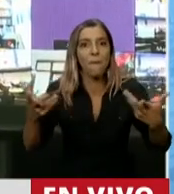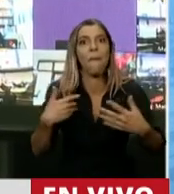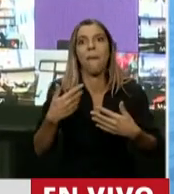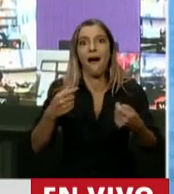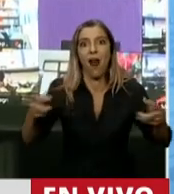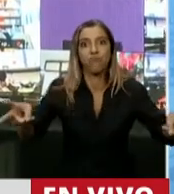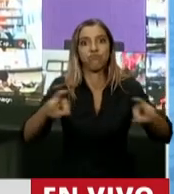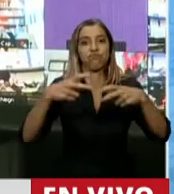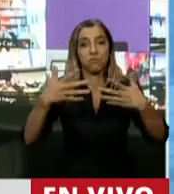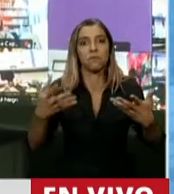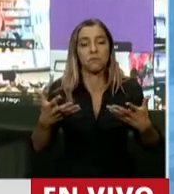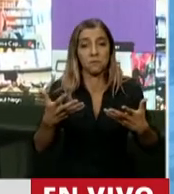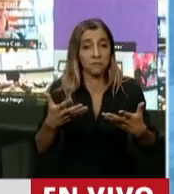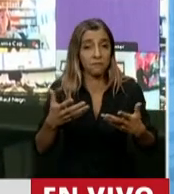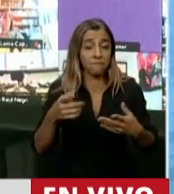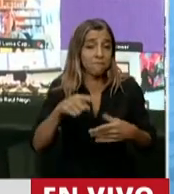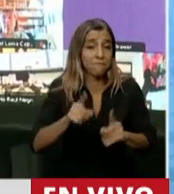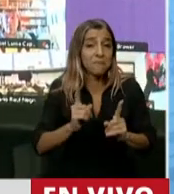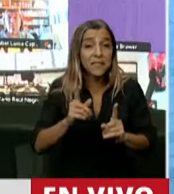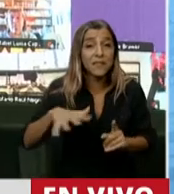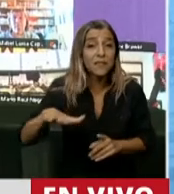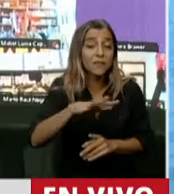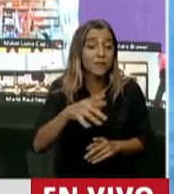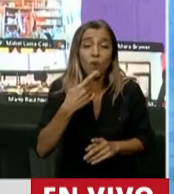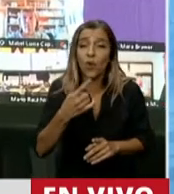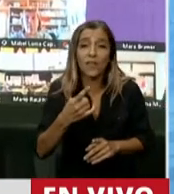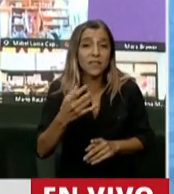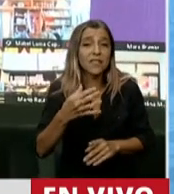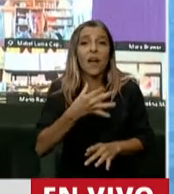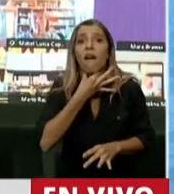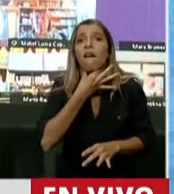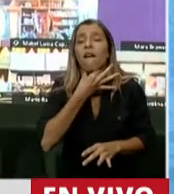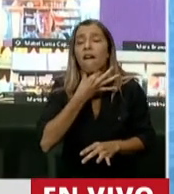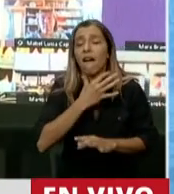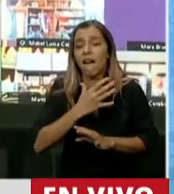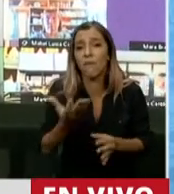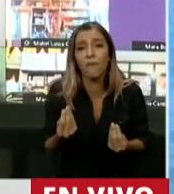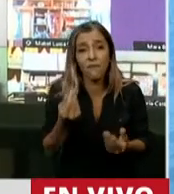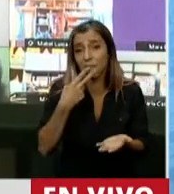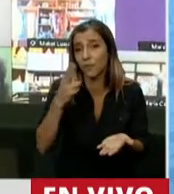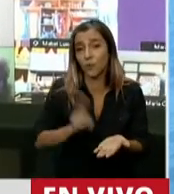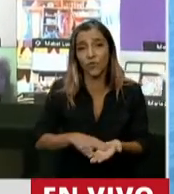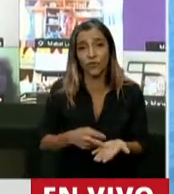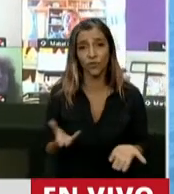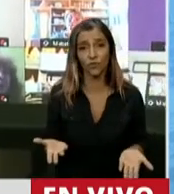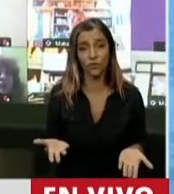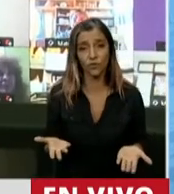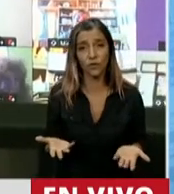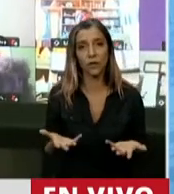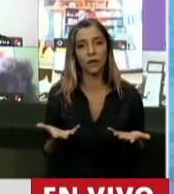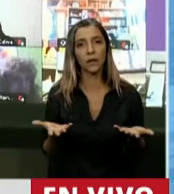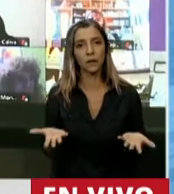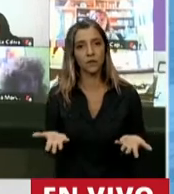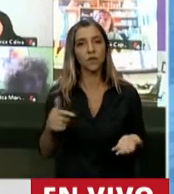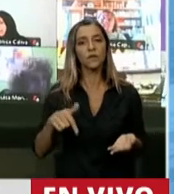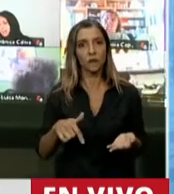de parte del estado bien a través de las cargas impositivas y eso es lo que está